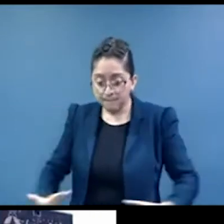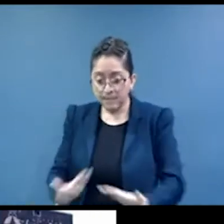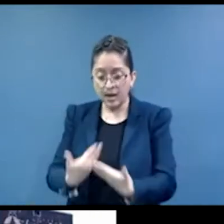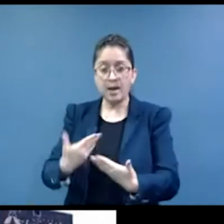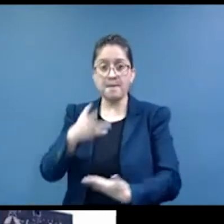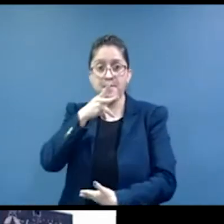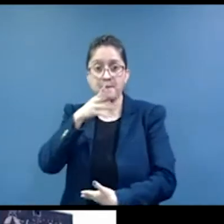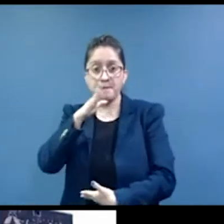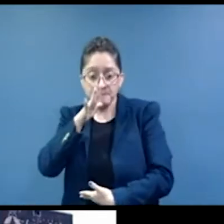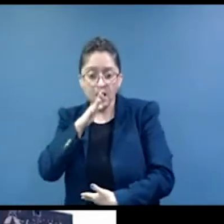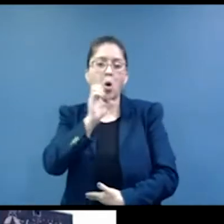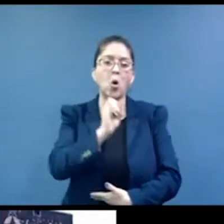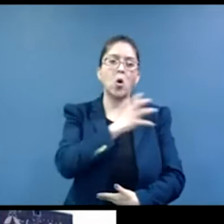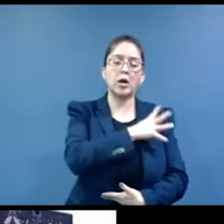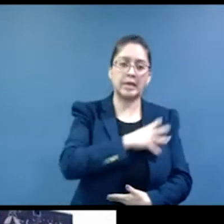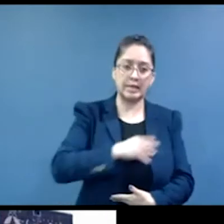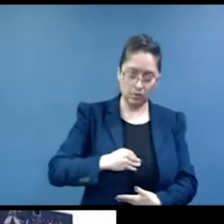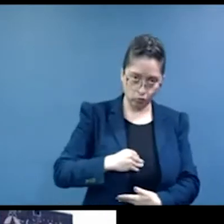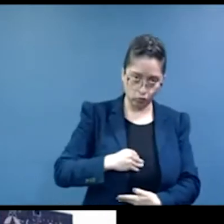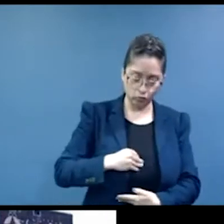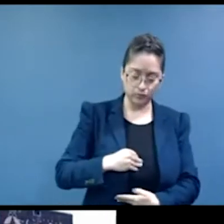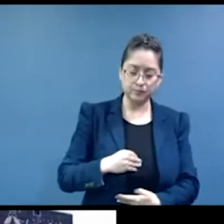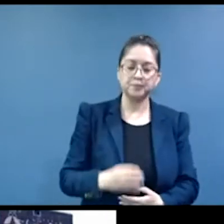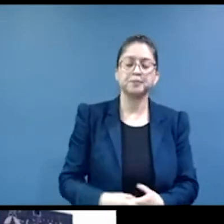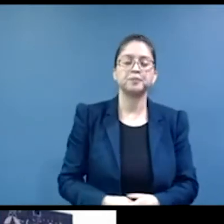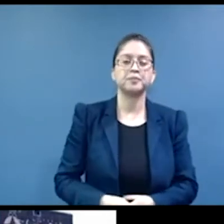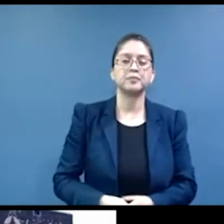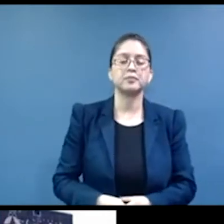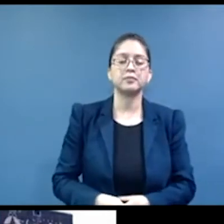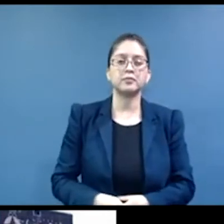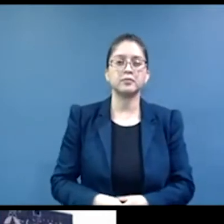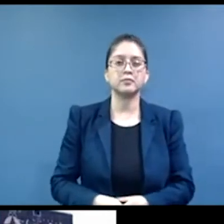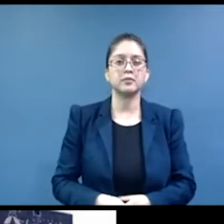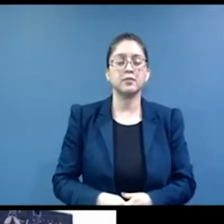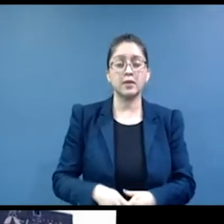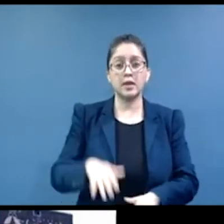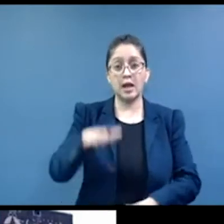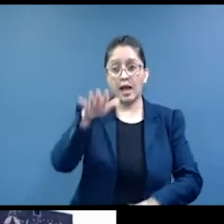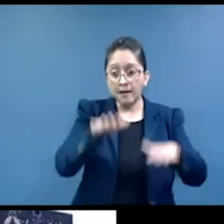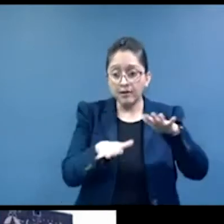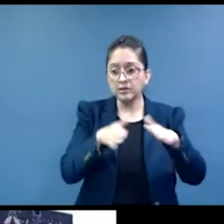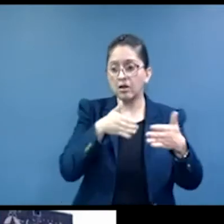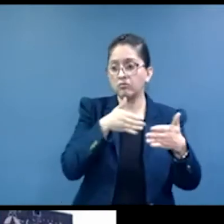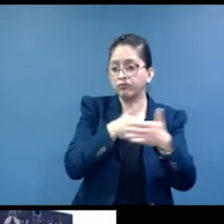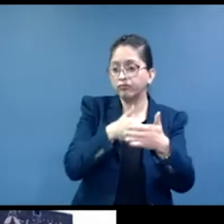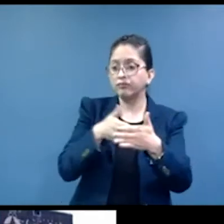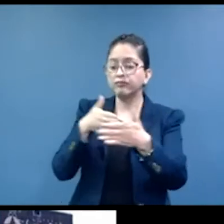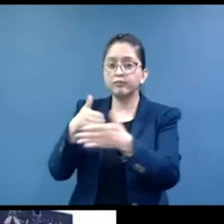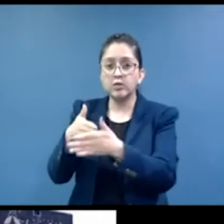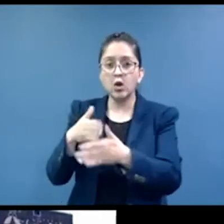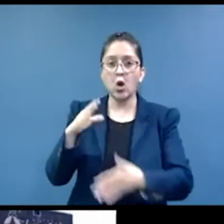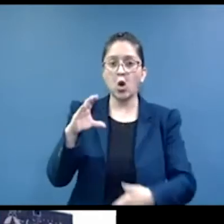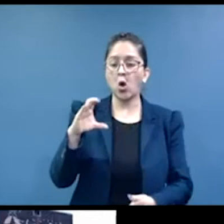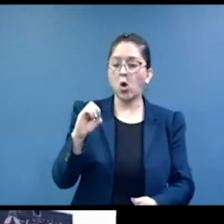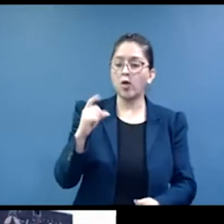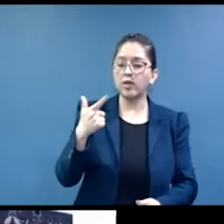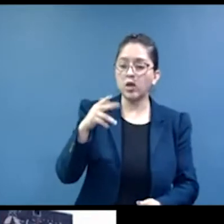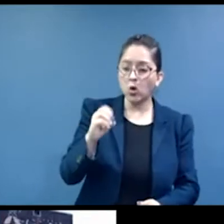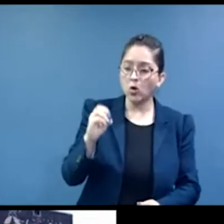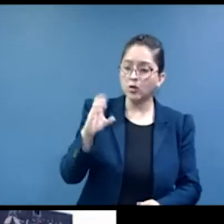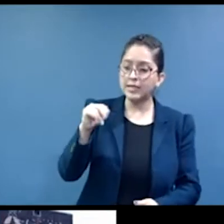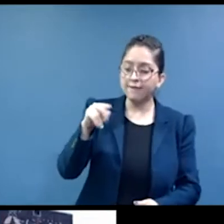Y, sin embargo, en términos de barreras, algunos códigos civiles y familiares también han